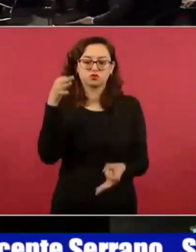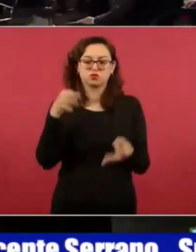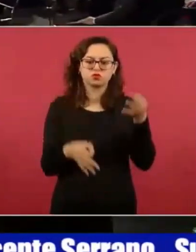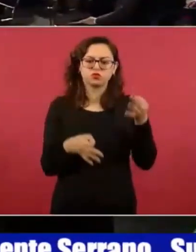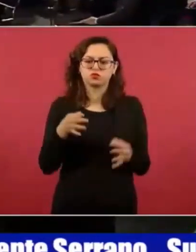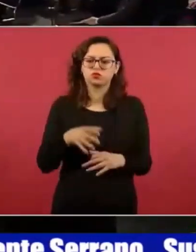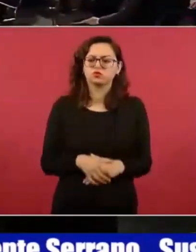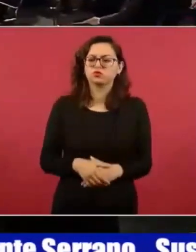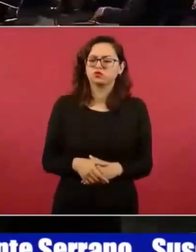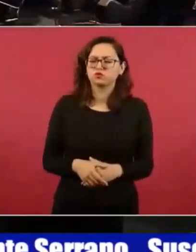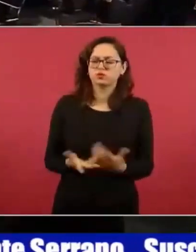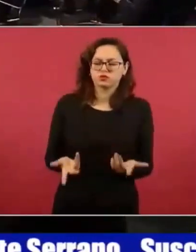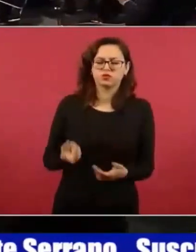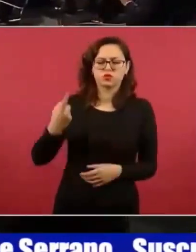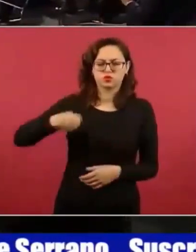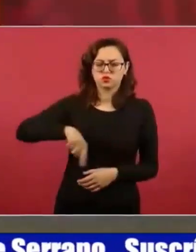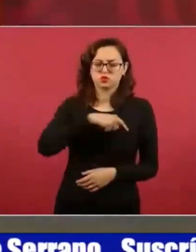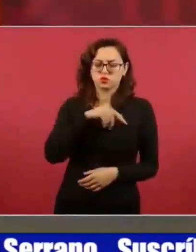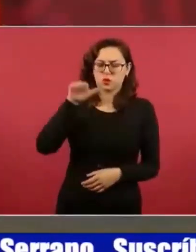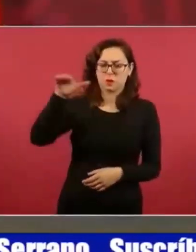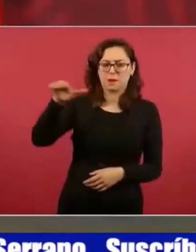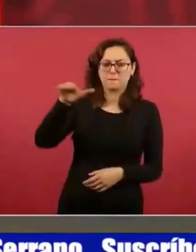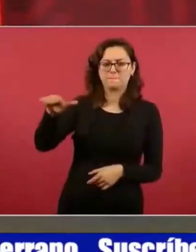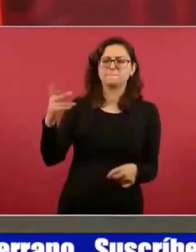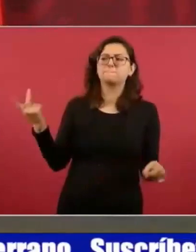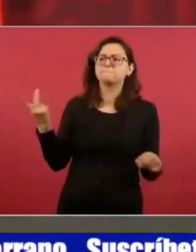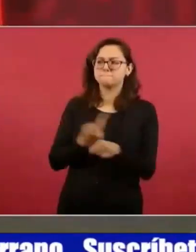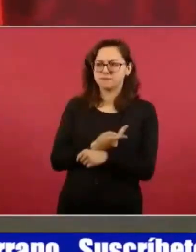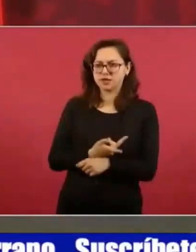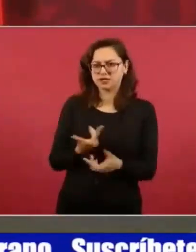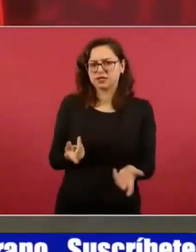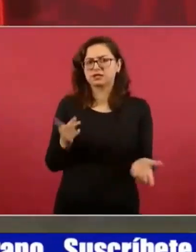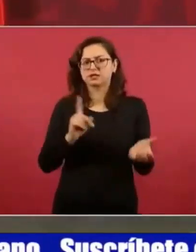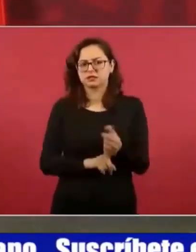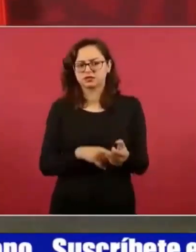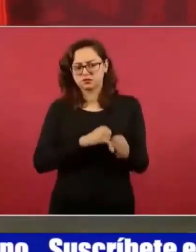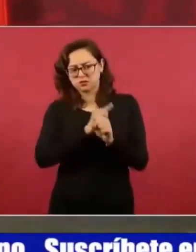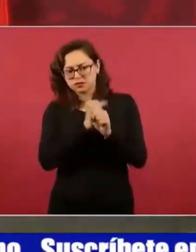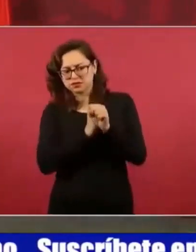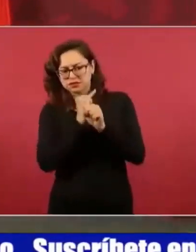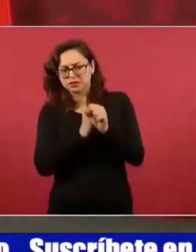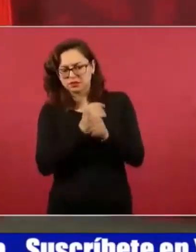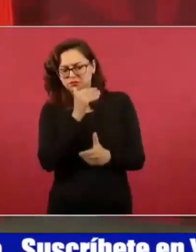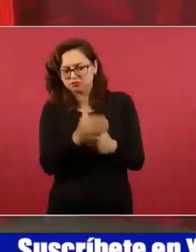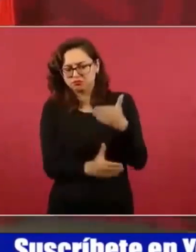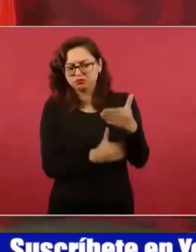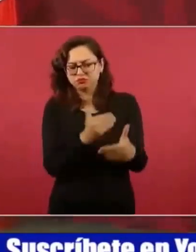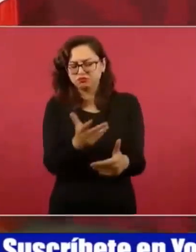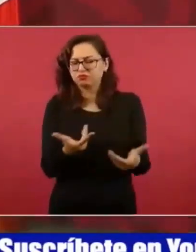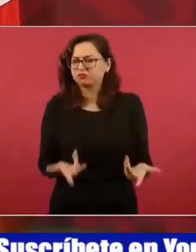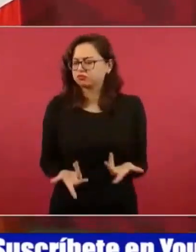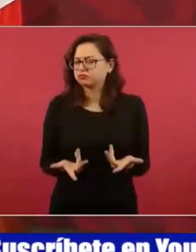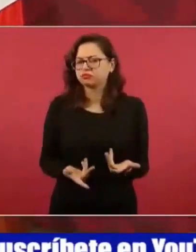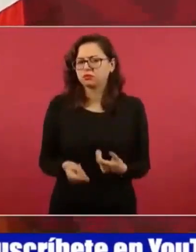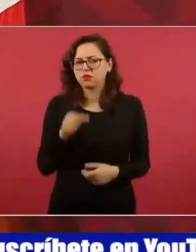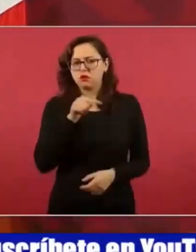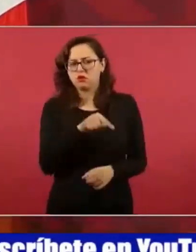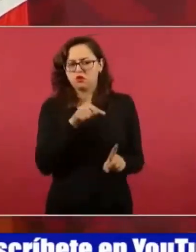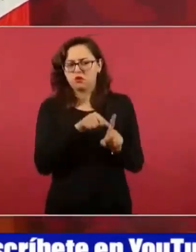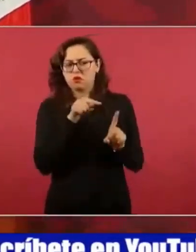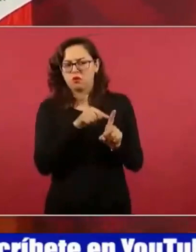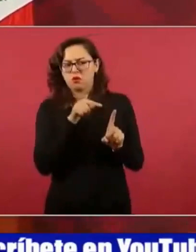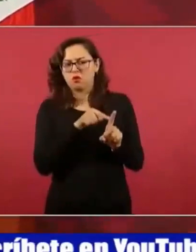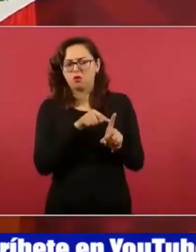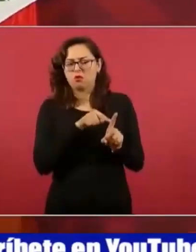el presidente hoy en la mañanera que no, que Calderón pactó con el crimen organizado, que él tenía a García Luna, y en